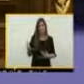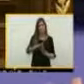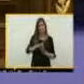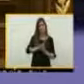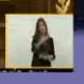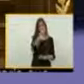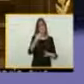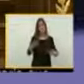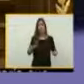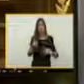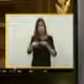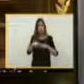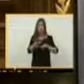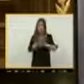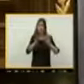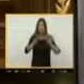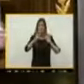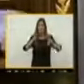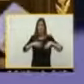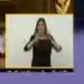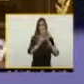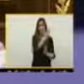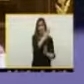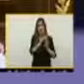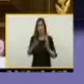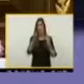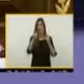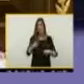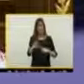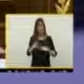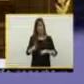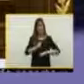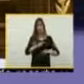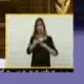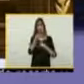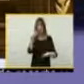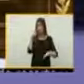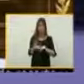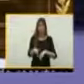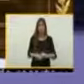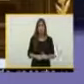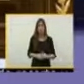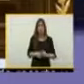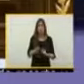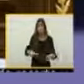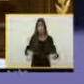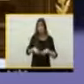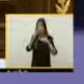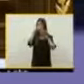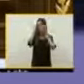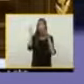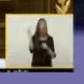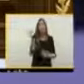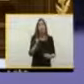jolín, Manuel, ¿no estuvo? Una declaración de Manuela Carmena chistosa es una presión sobre Podemos, una carta de Villarejo, una presión sobre Podemos, y